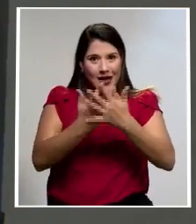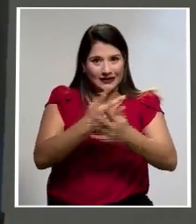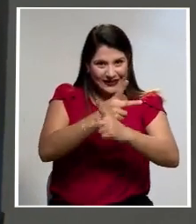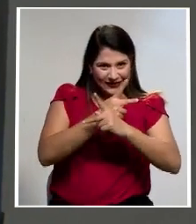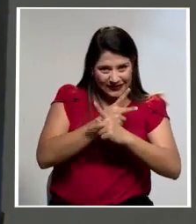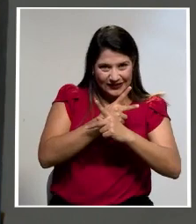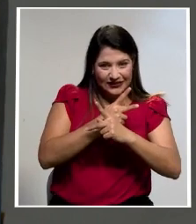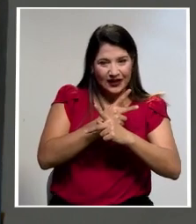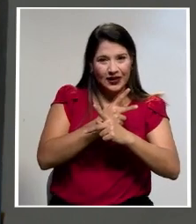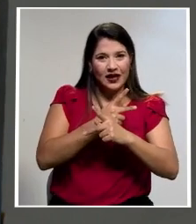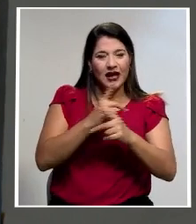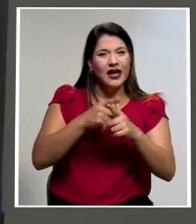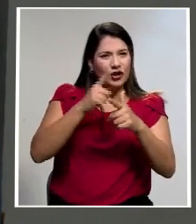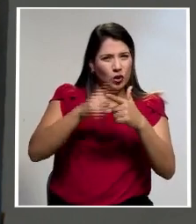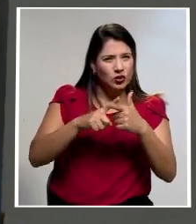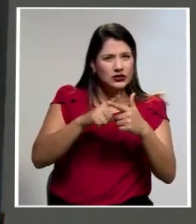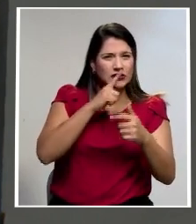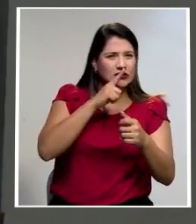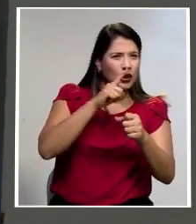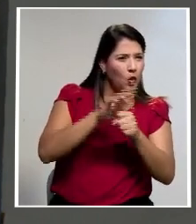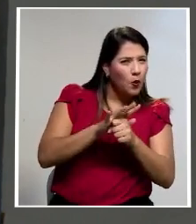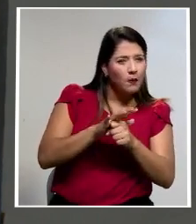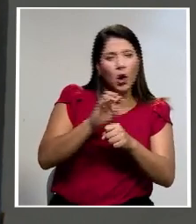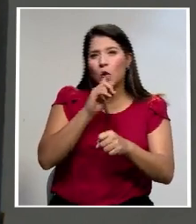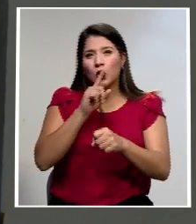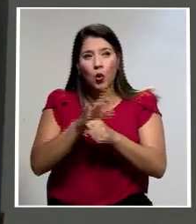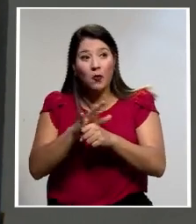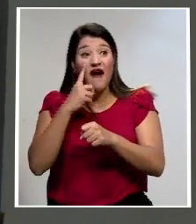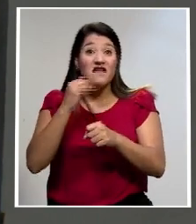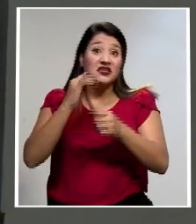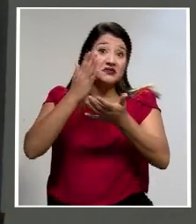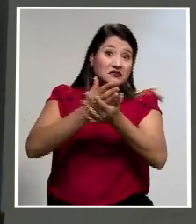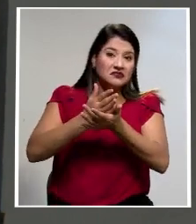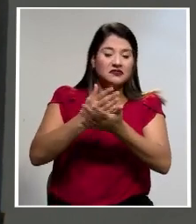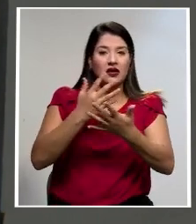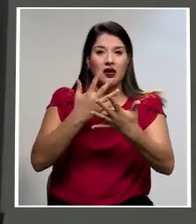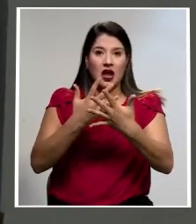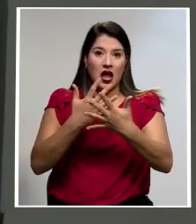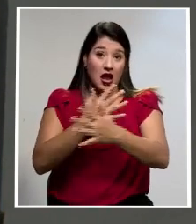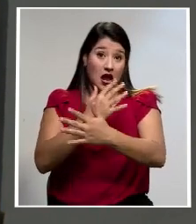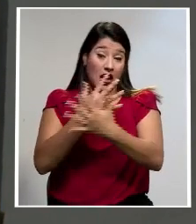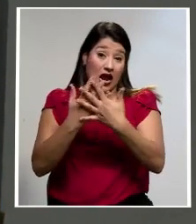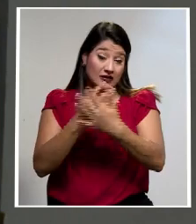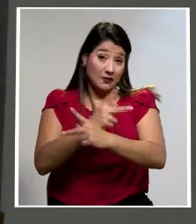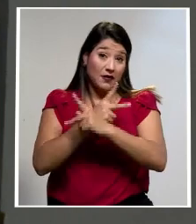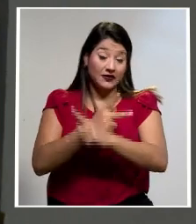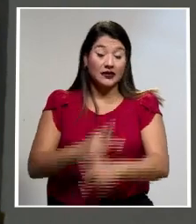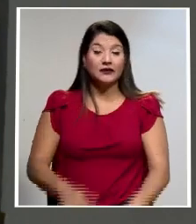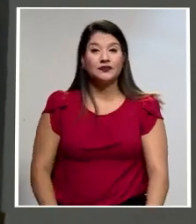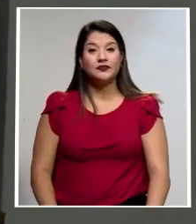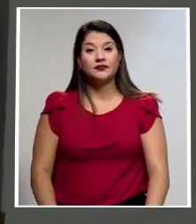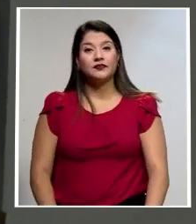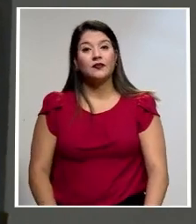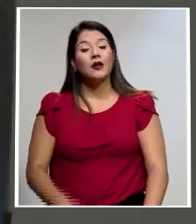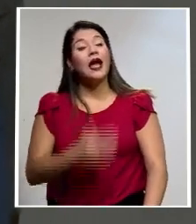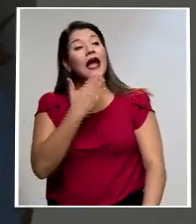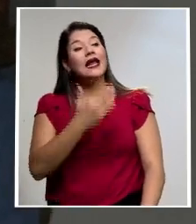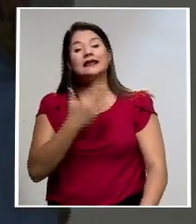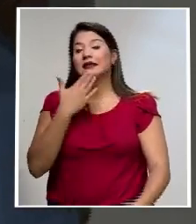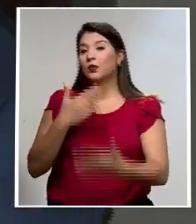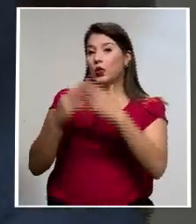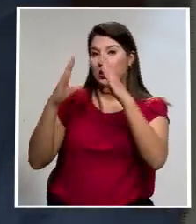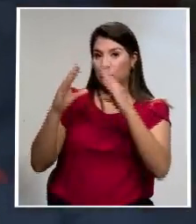mantendrá mínimo por lo menos 3 meses, a menos que la Sala Constitucional en un posible habeas corpus resuelva algo. En efecto, esa es la única posibilidad. Gracias, don Eduardo.